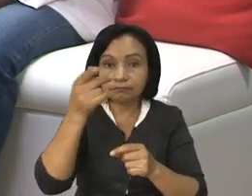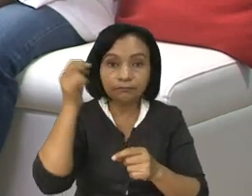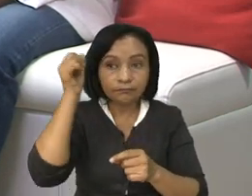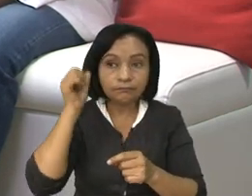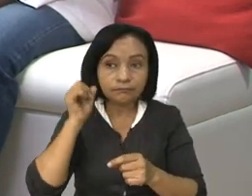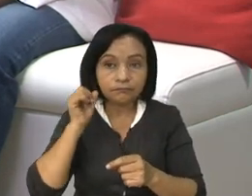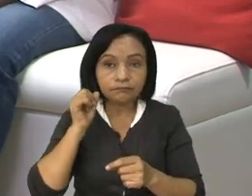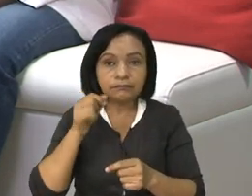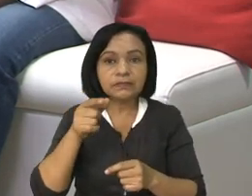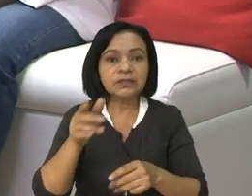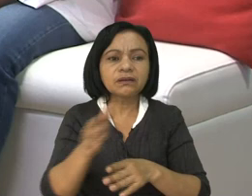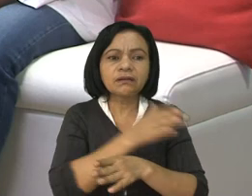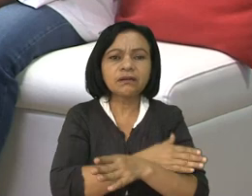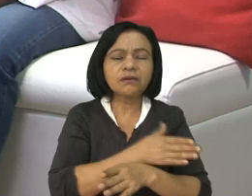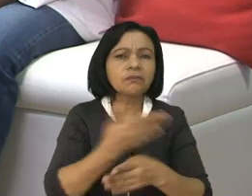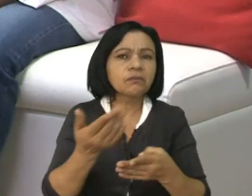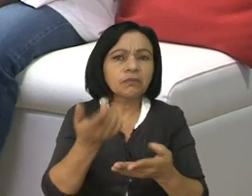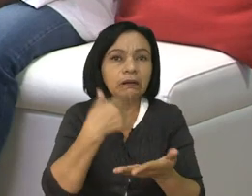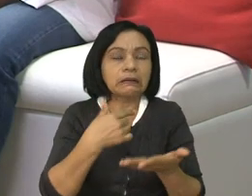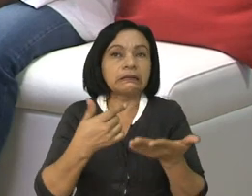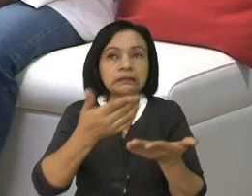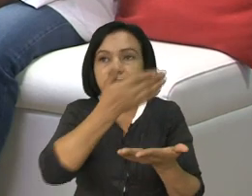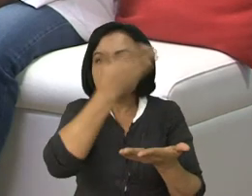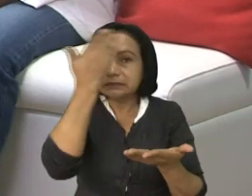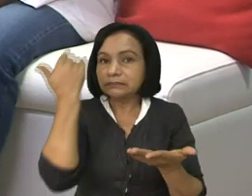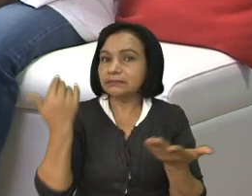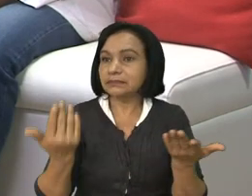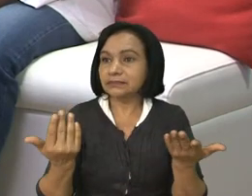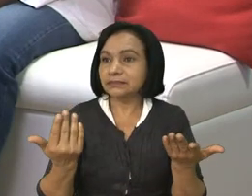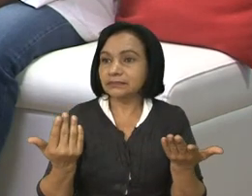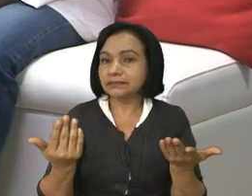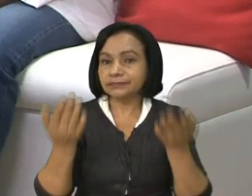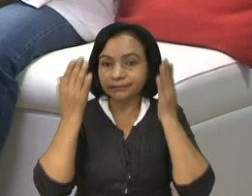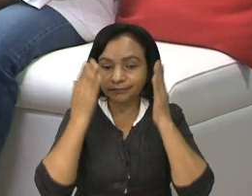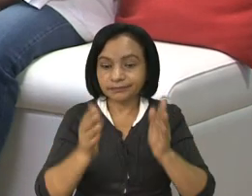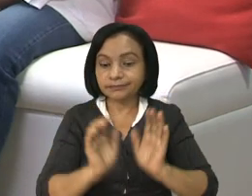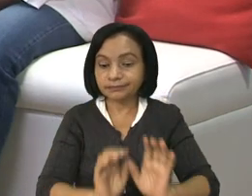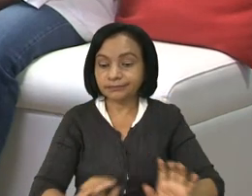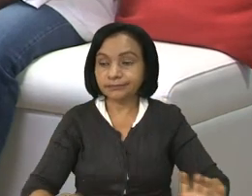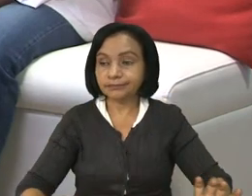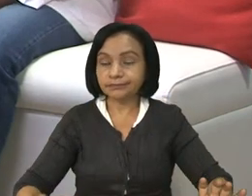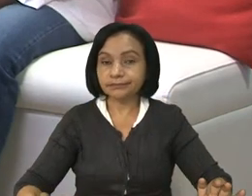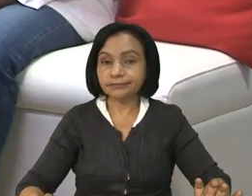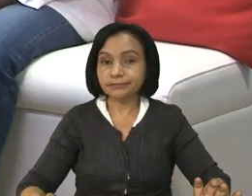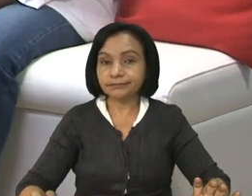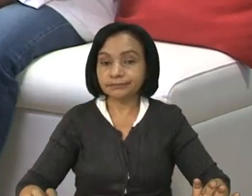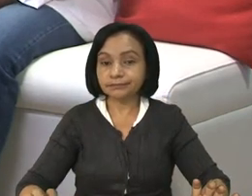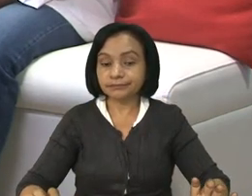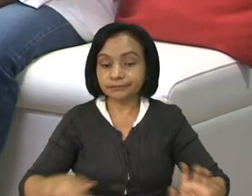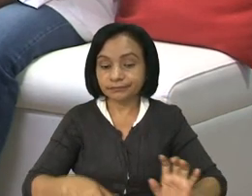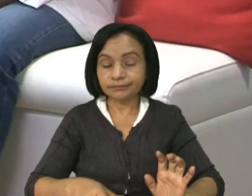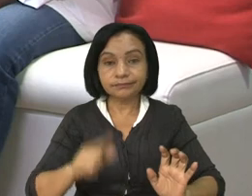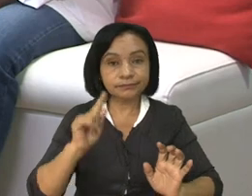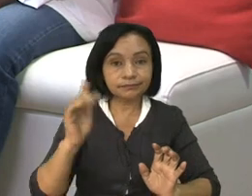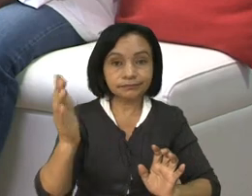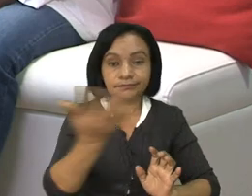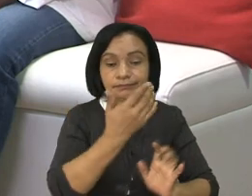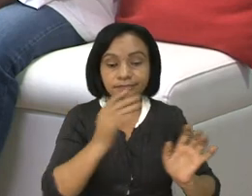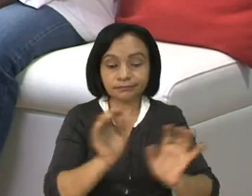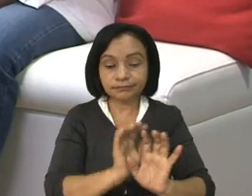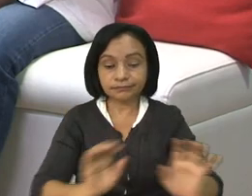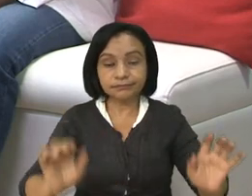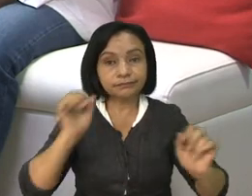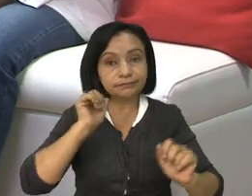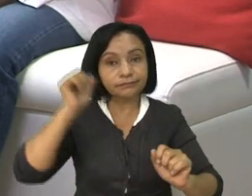ni se acuerdan la última vez que se desparasitaron. Ellos están más pendientes de los niños, pero los parásitos nos pueden afectar a todos, a niños y